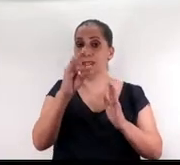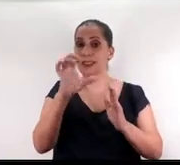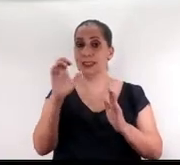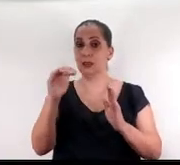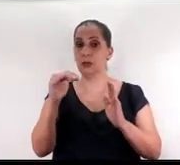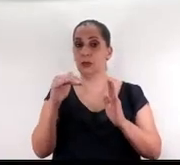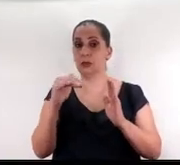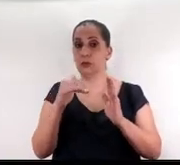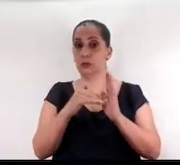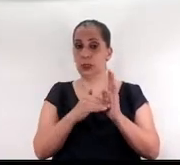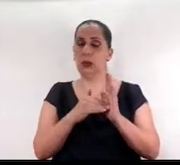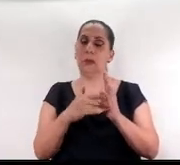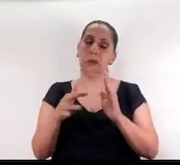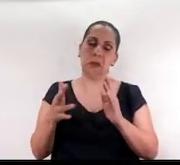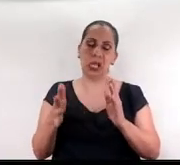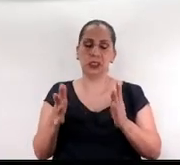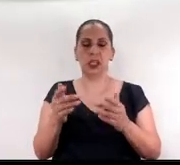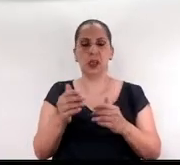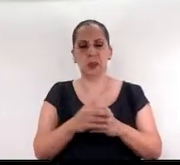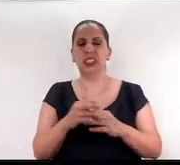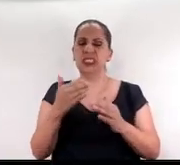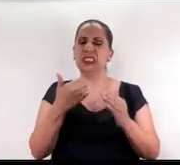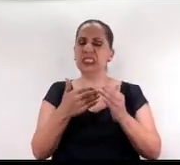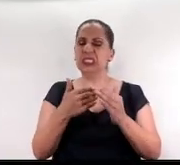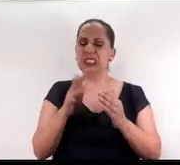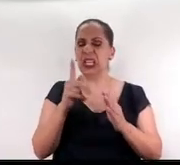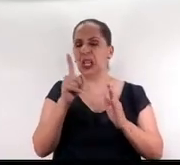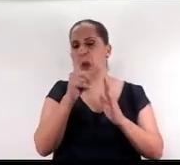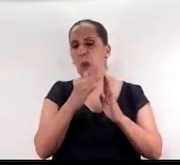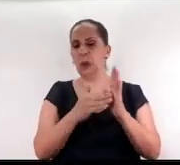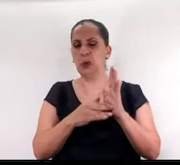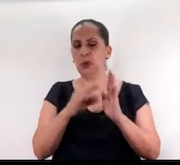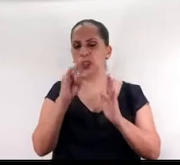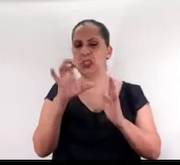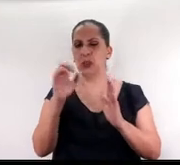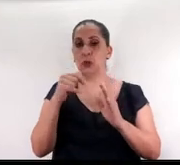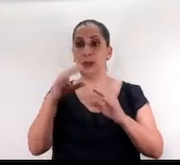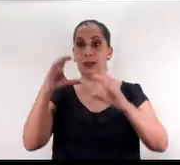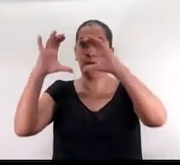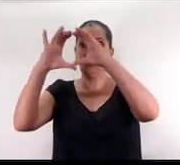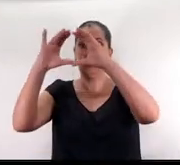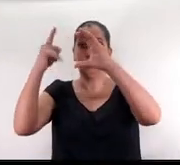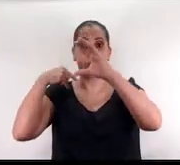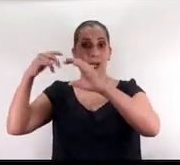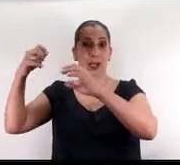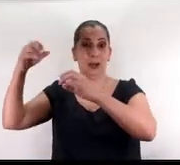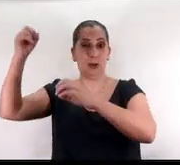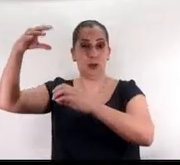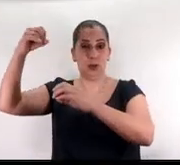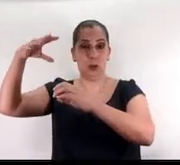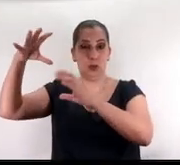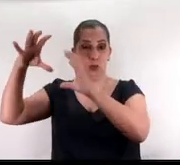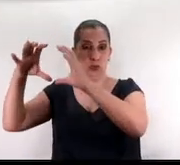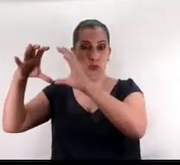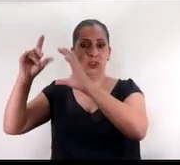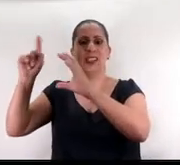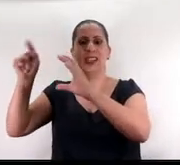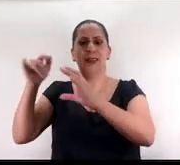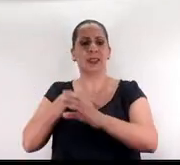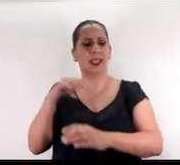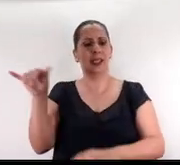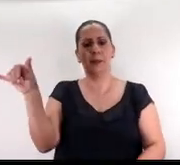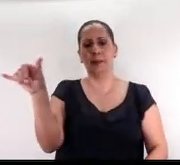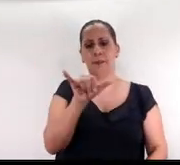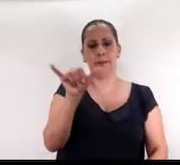digamos, básicamente cercano a 1.700.000 medidores eléctricos, debería haber el mismo equivalente